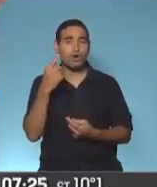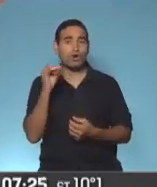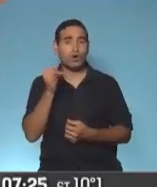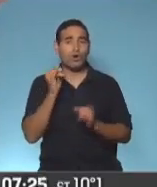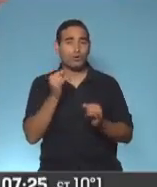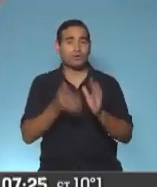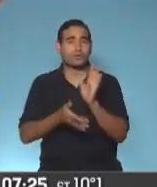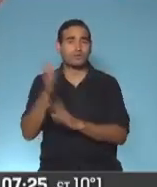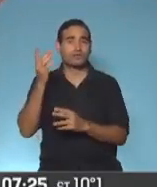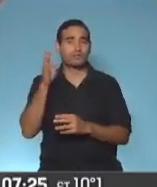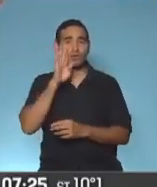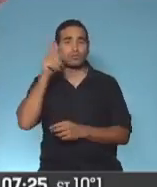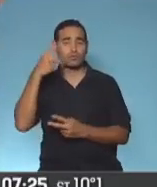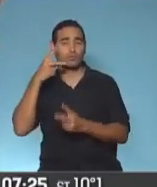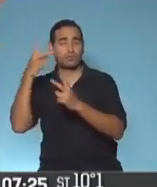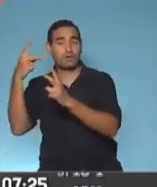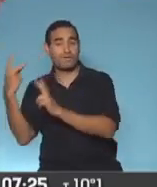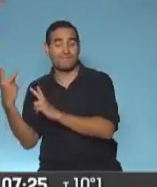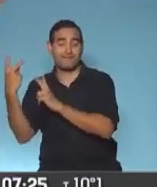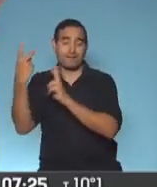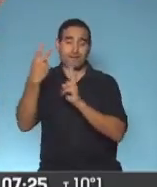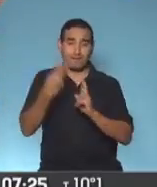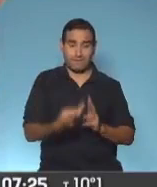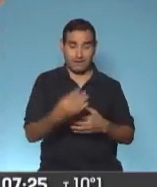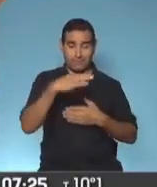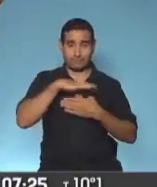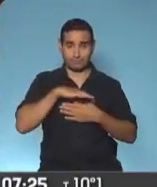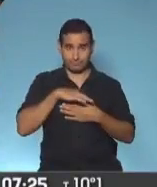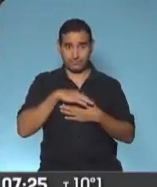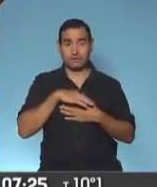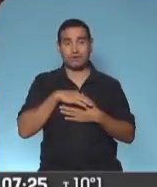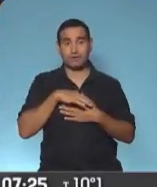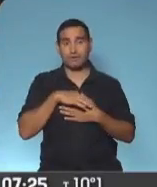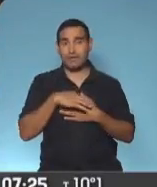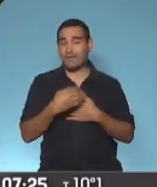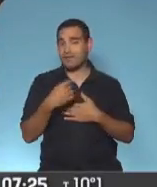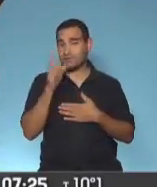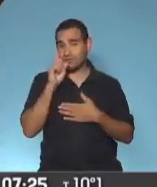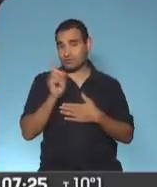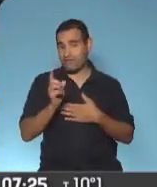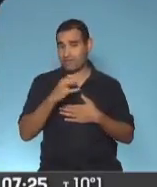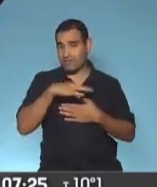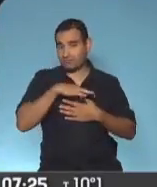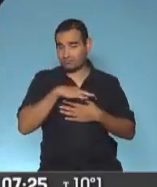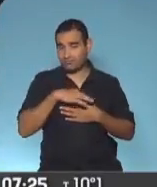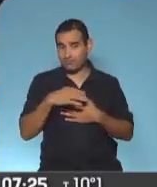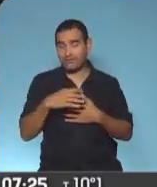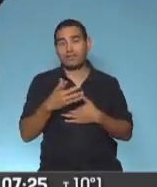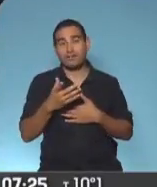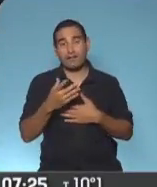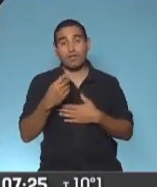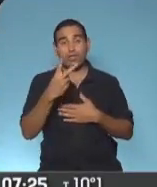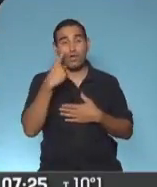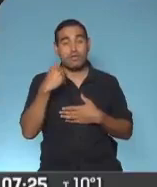a los Estados Unidos, volvió de Estados Unidos portando coronavirus. No lo sabía, o por lo menos no lo tenía confirmado. A los